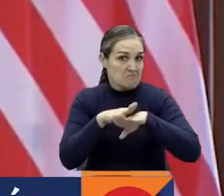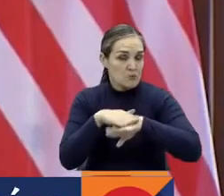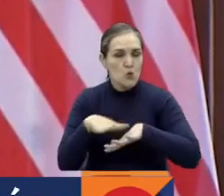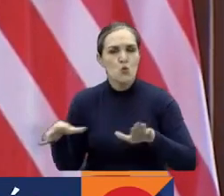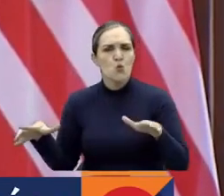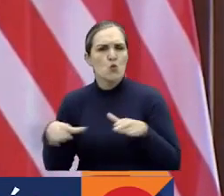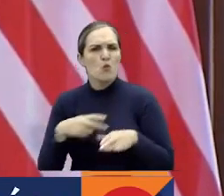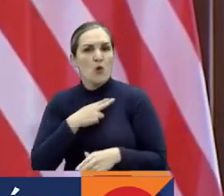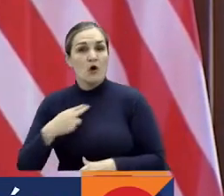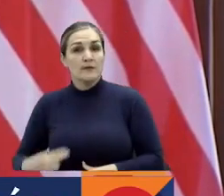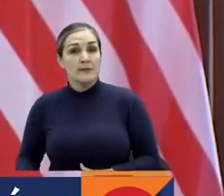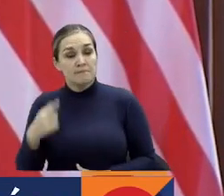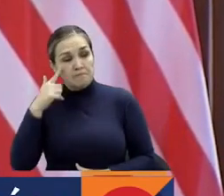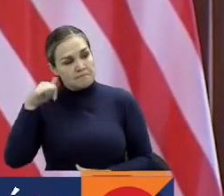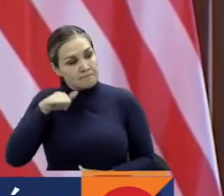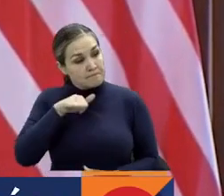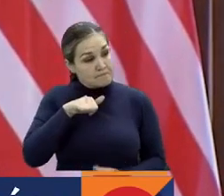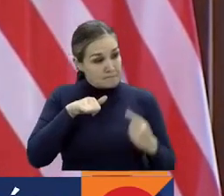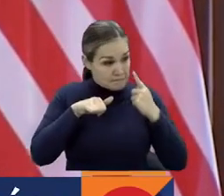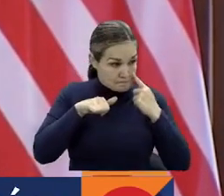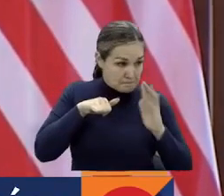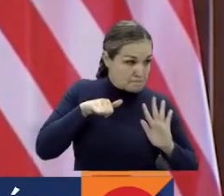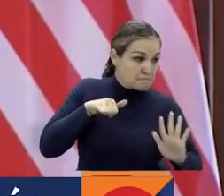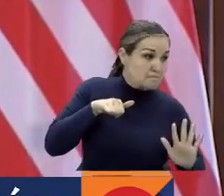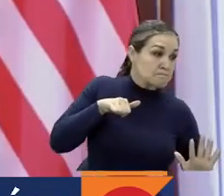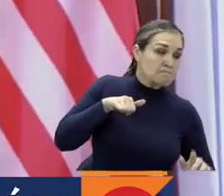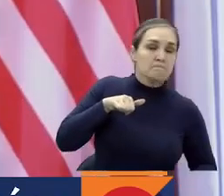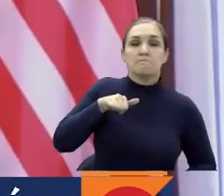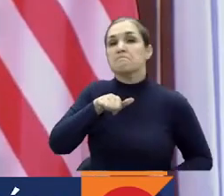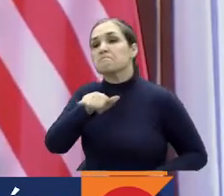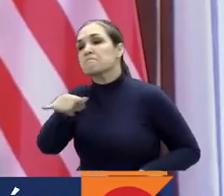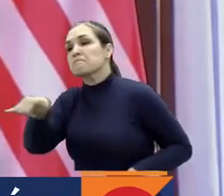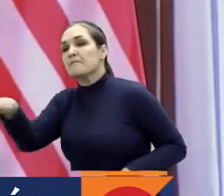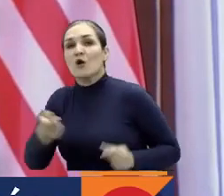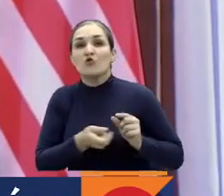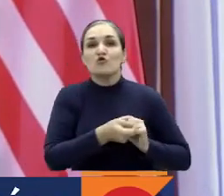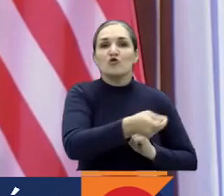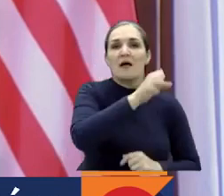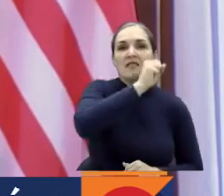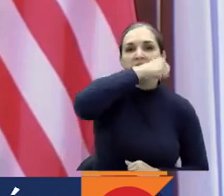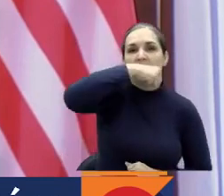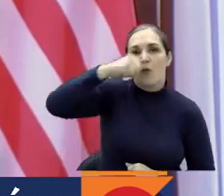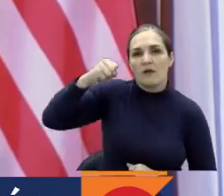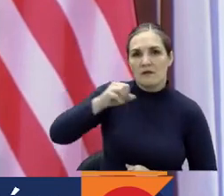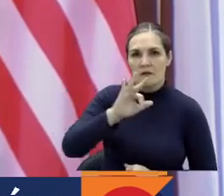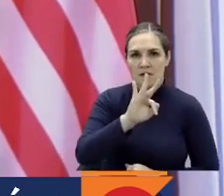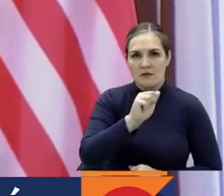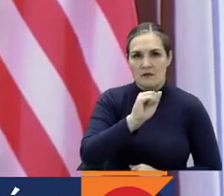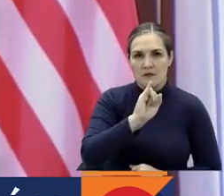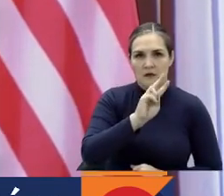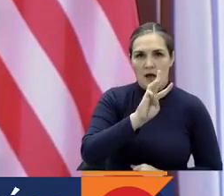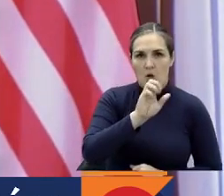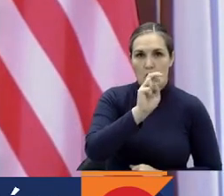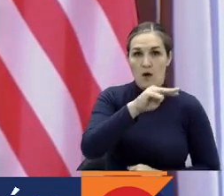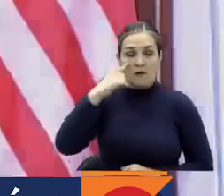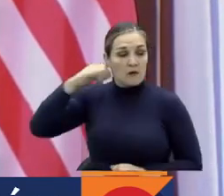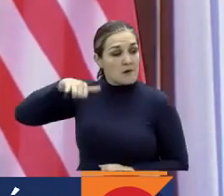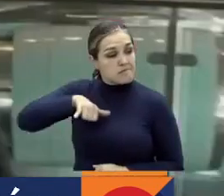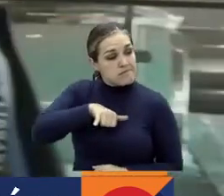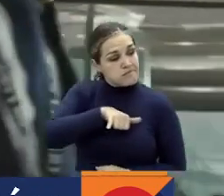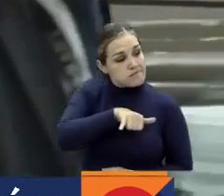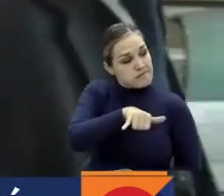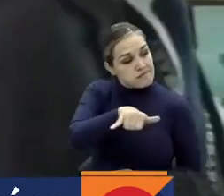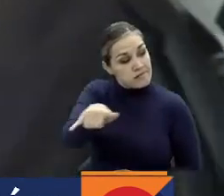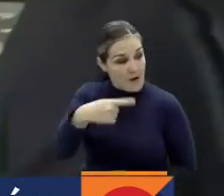China cruzó el estrecho de Taiwán y realizó maniobras militares durante 3 días. Esta incursión se da luego de la visita de